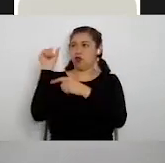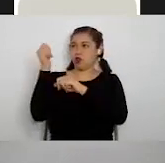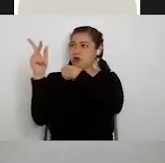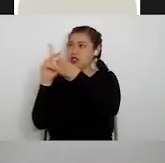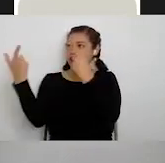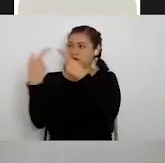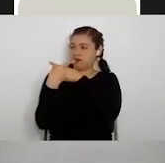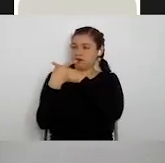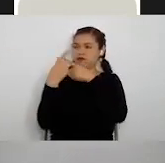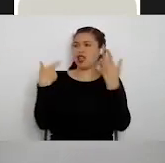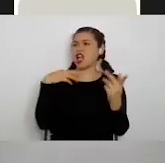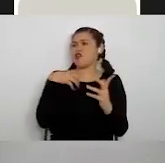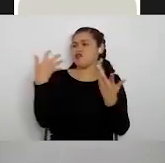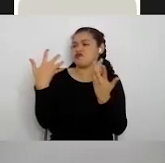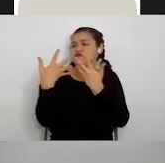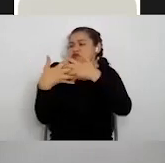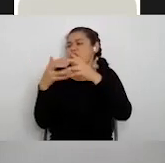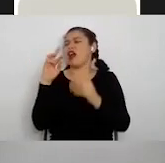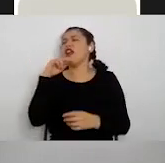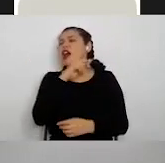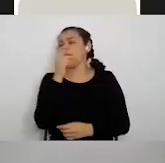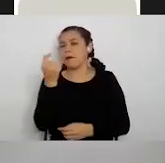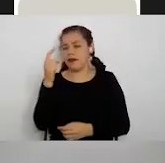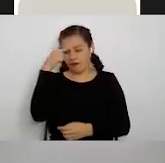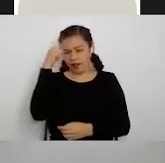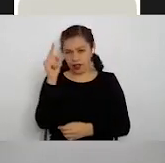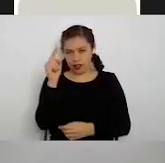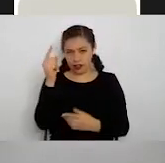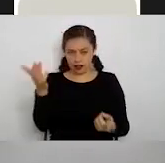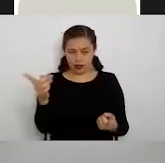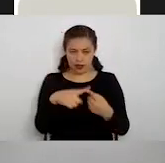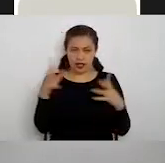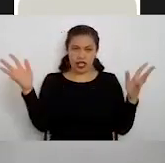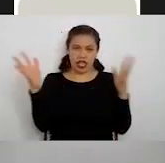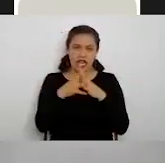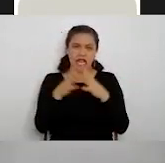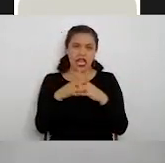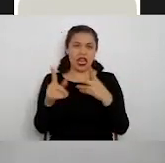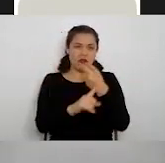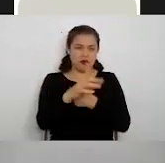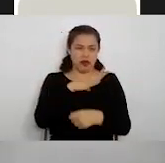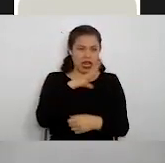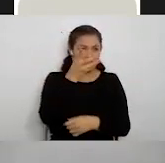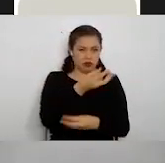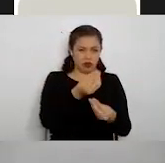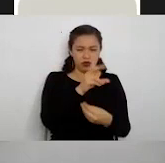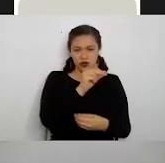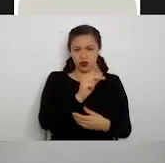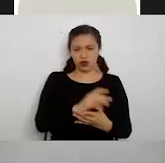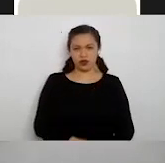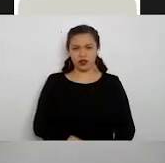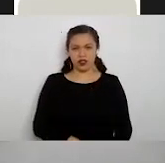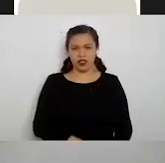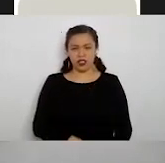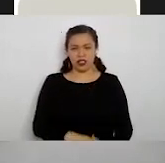interés, a pesar de la guerra, que es el menos perjudicado, los datos que salen de la